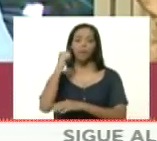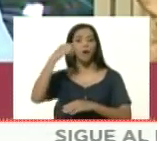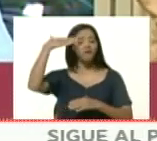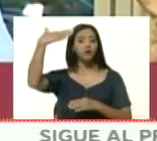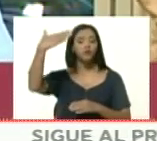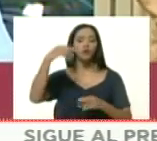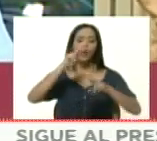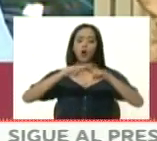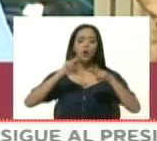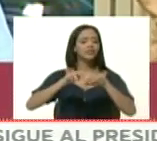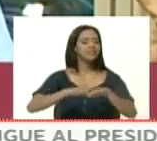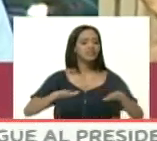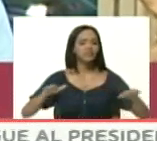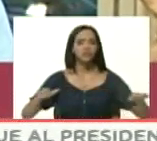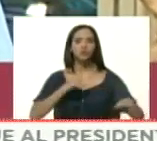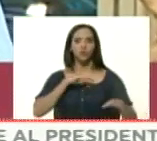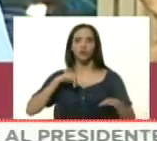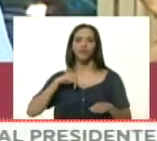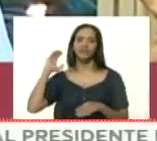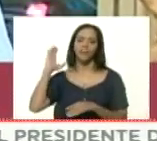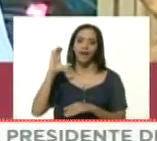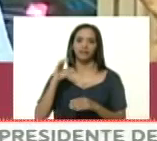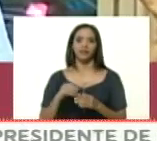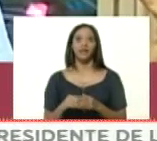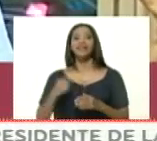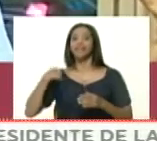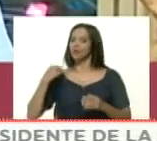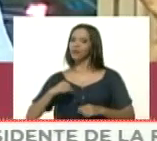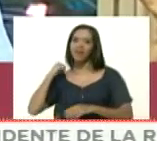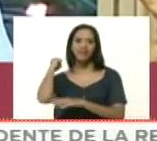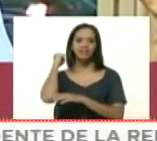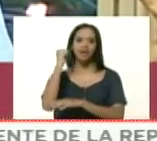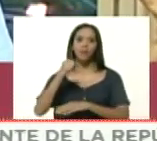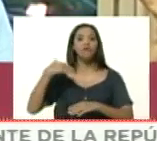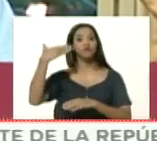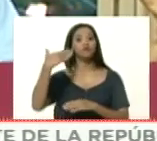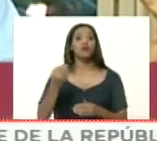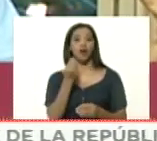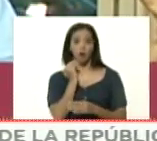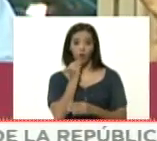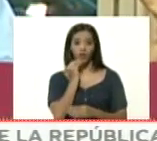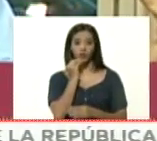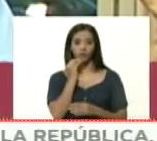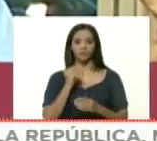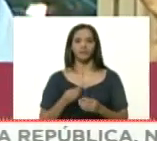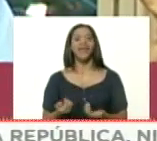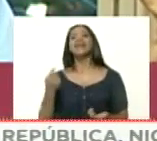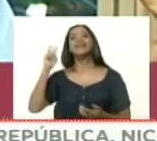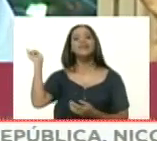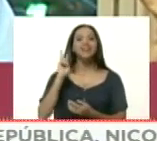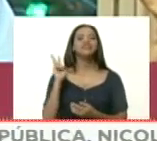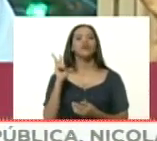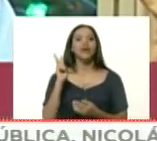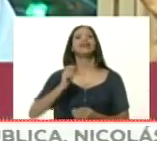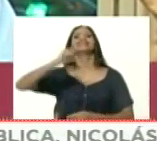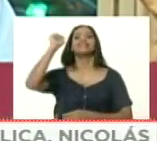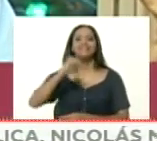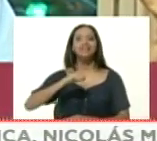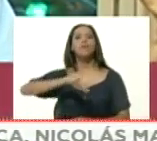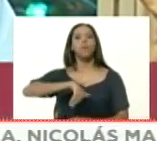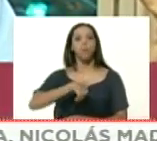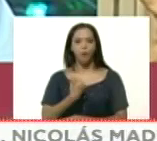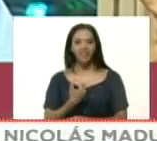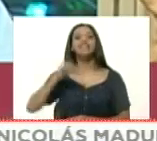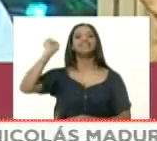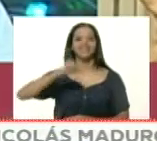de los niños y niñas de nuestra patria, de que tenemos que vencer por el futuro de la juventud y de que Venezuela sí puede,